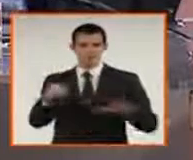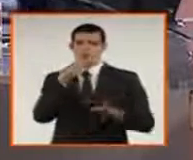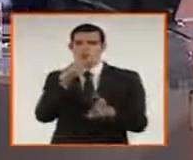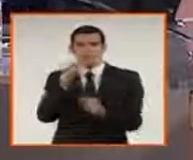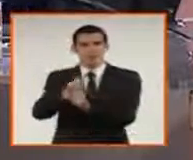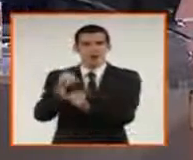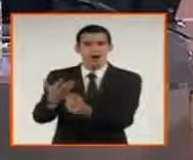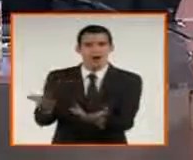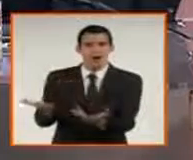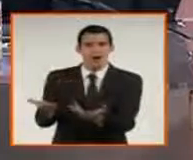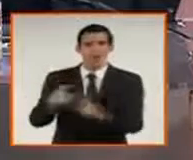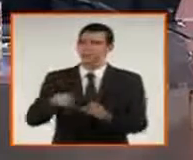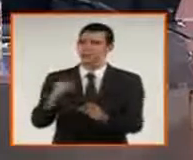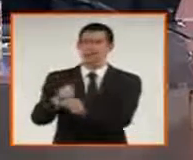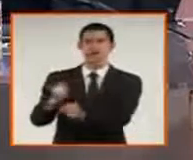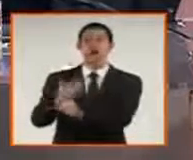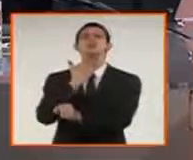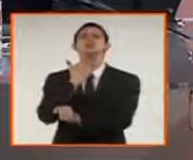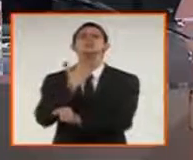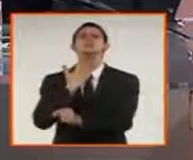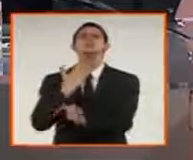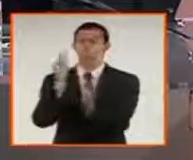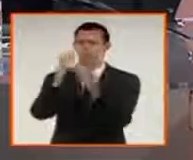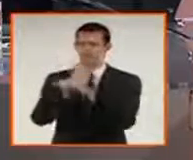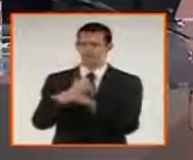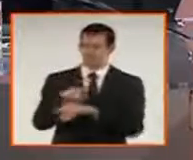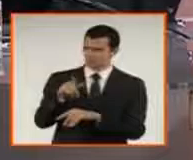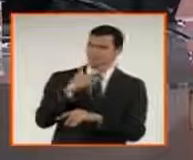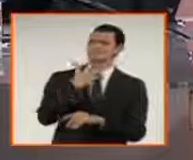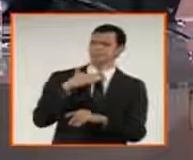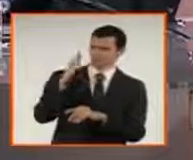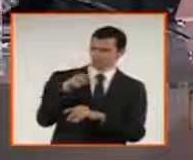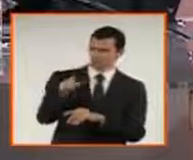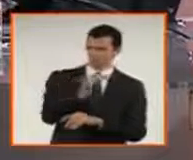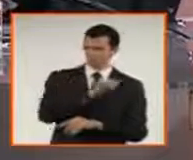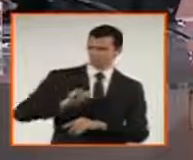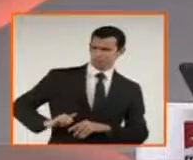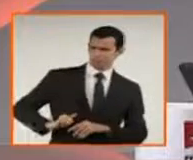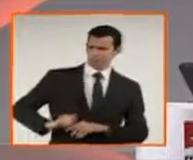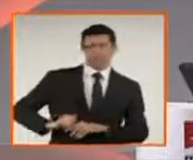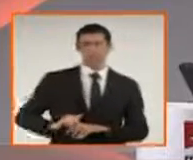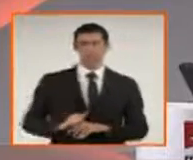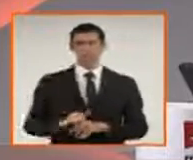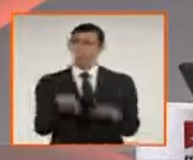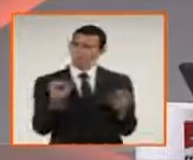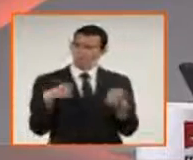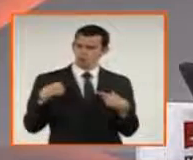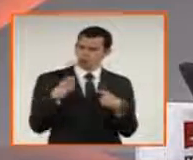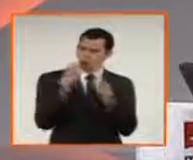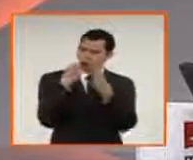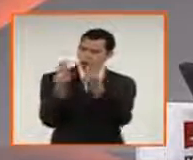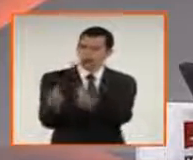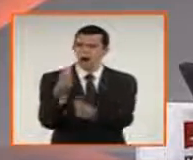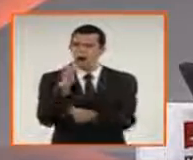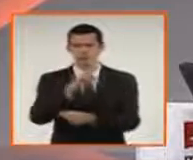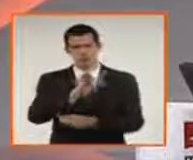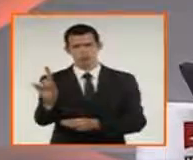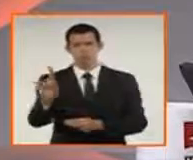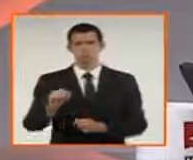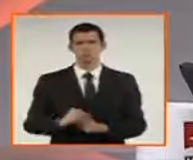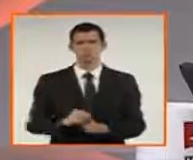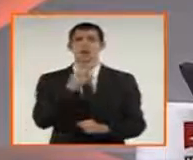vendido sus bienes y entonces quiere que otros... Ha dilapidado sus bienes y entonces con ello se ha colocado a sí mismo en una